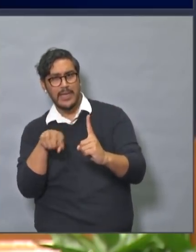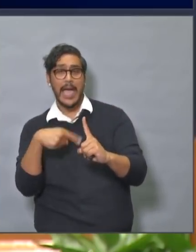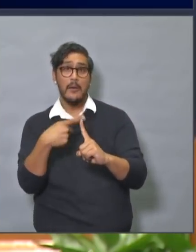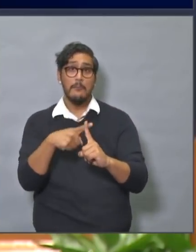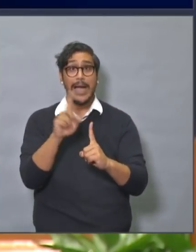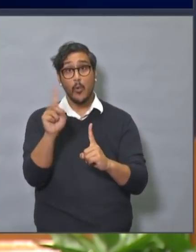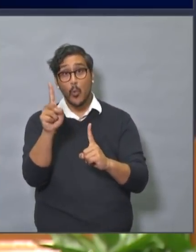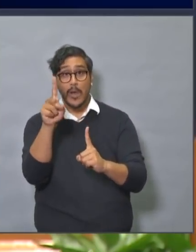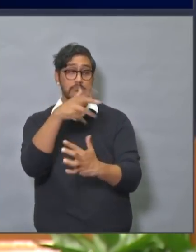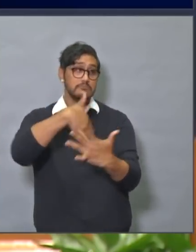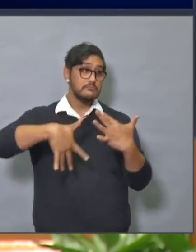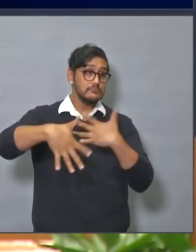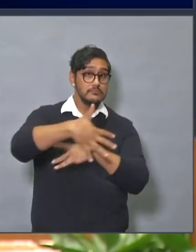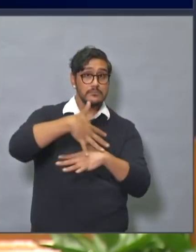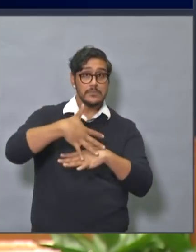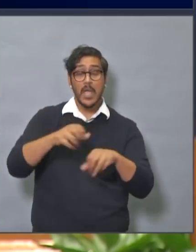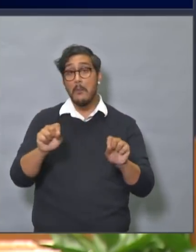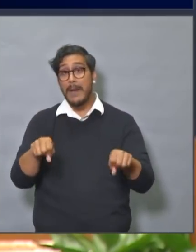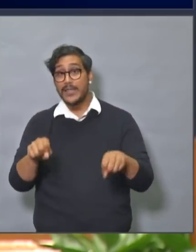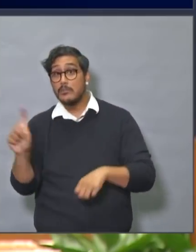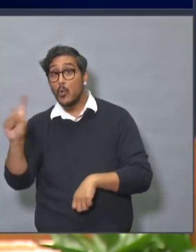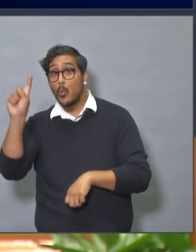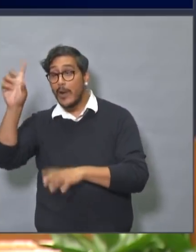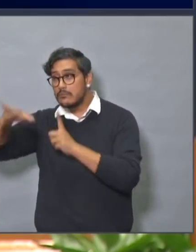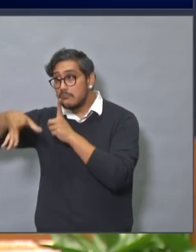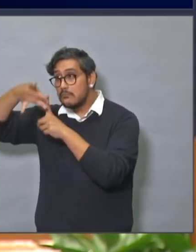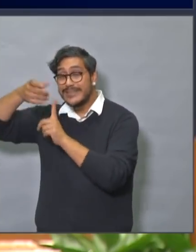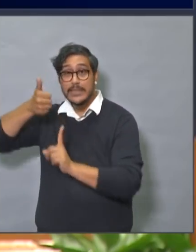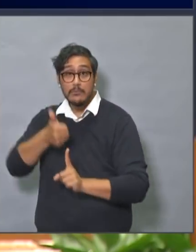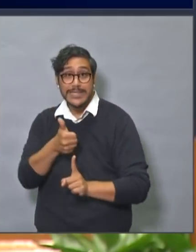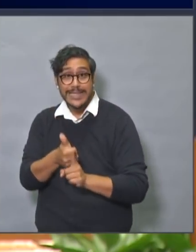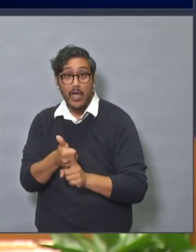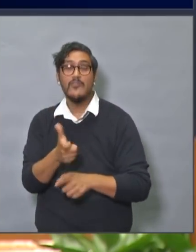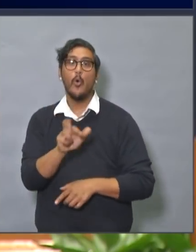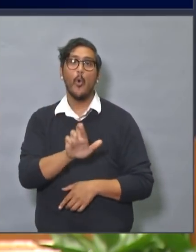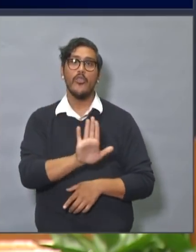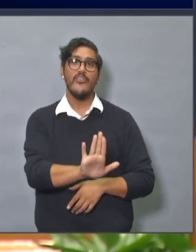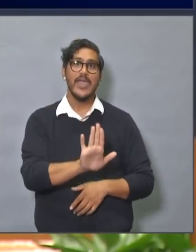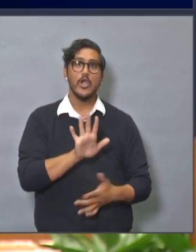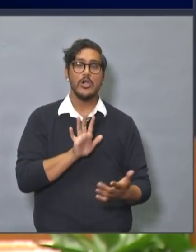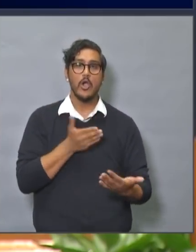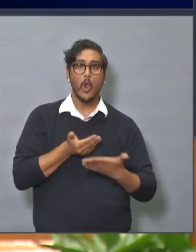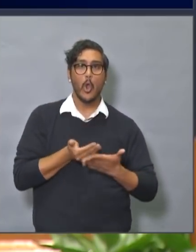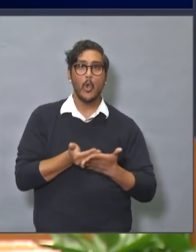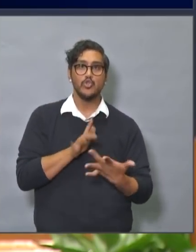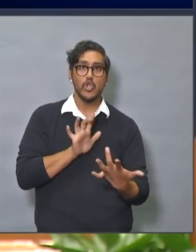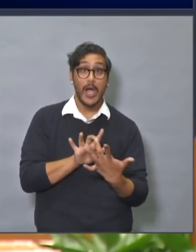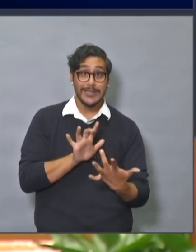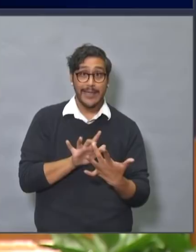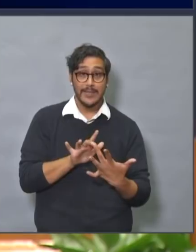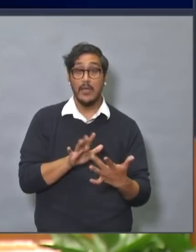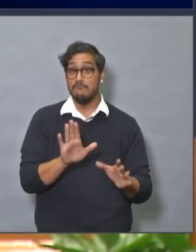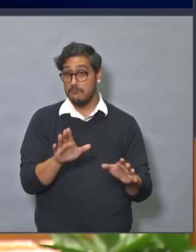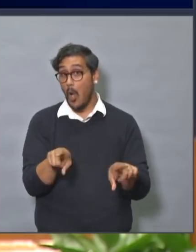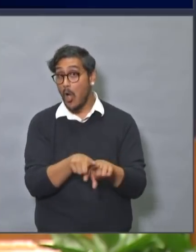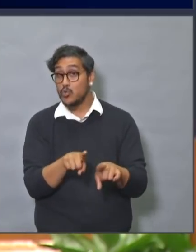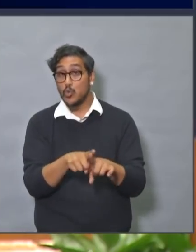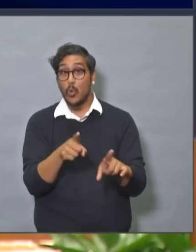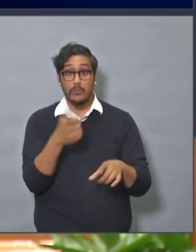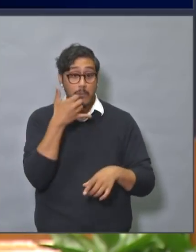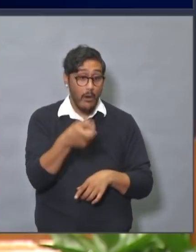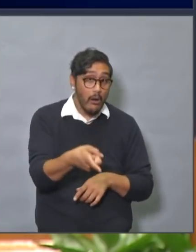riesgos, posibles exposiciones y contactos cercanos, y para asegurarse que la persona positiva